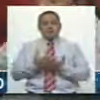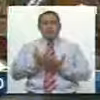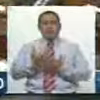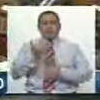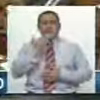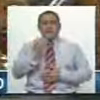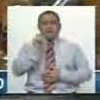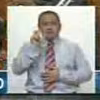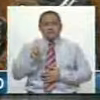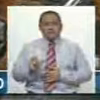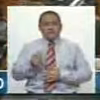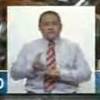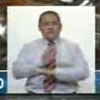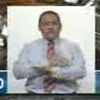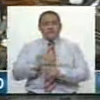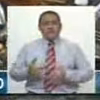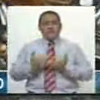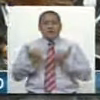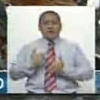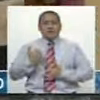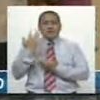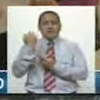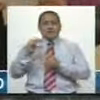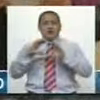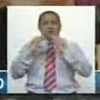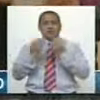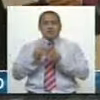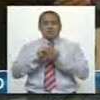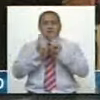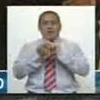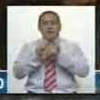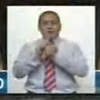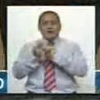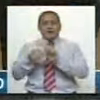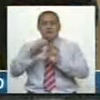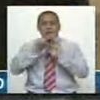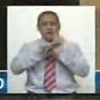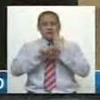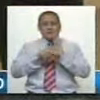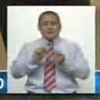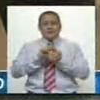candidato, sobre todo ahora que se espera que el Congreso modifique la normativa de la